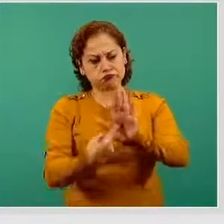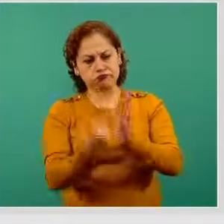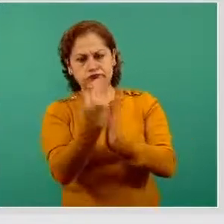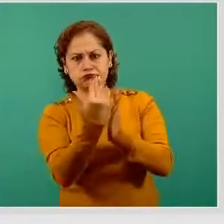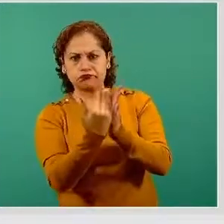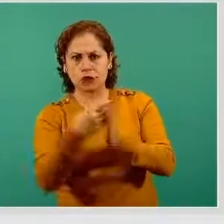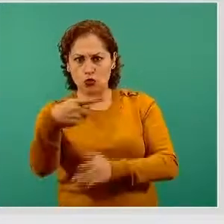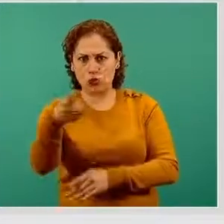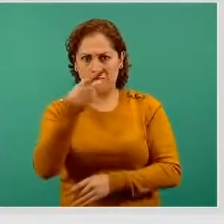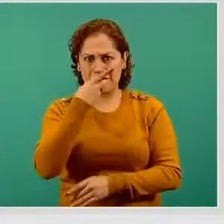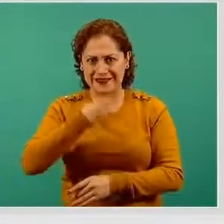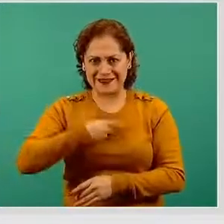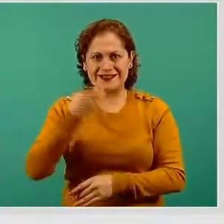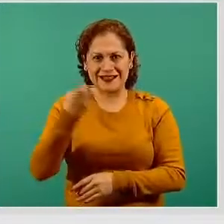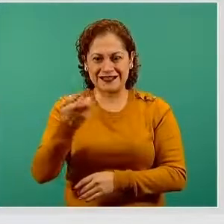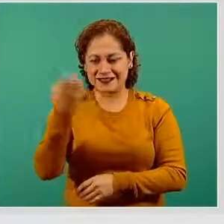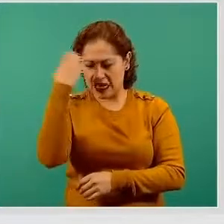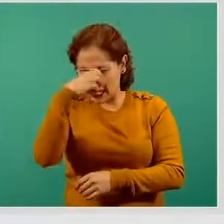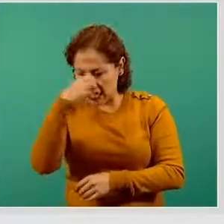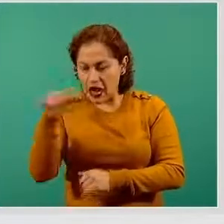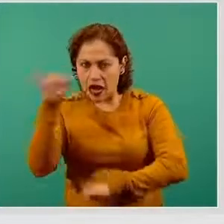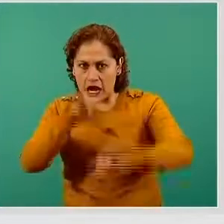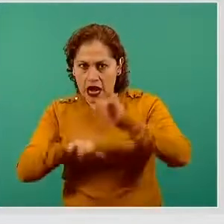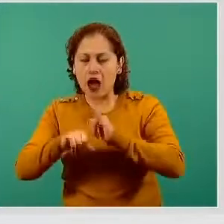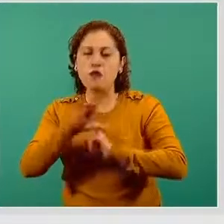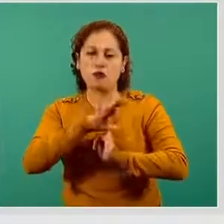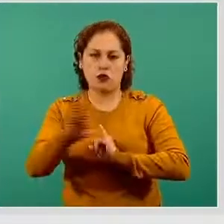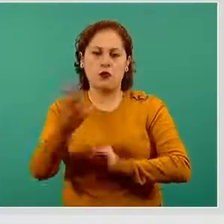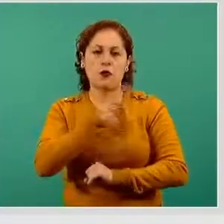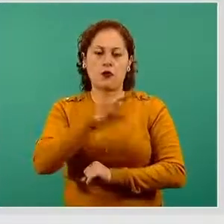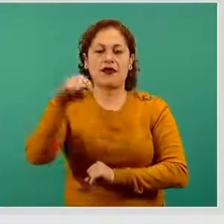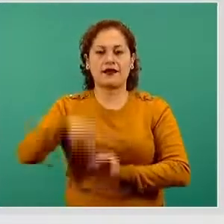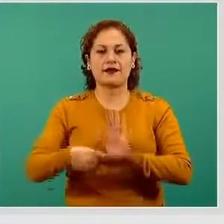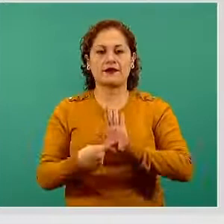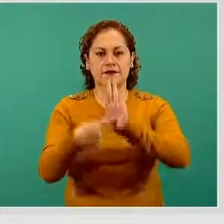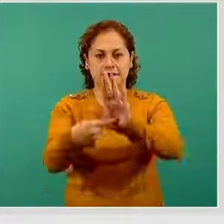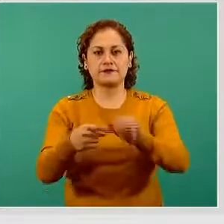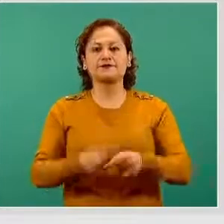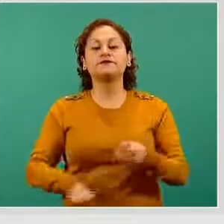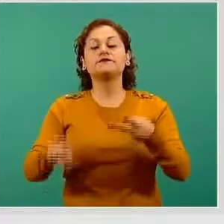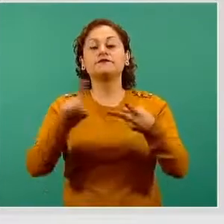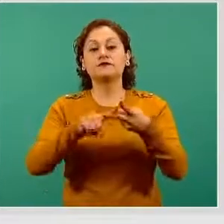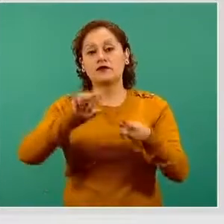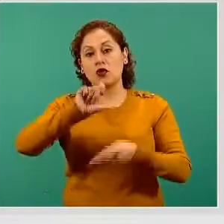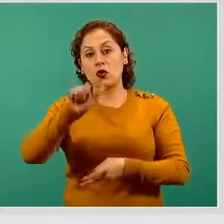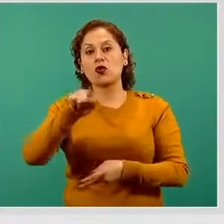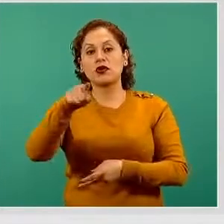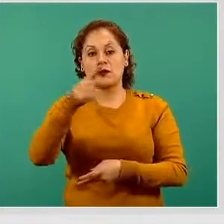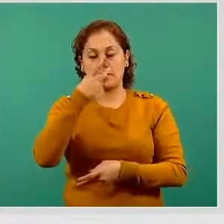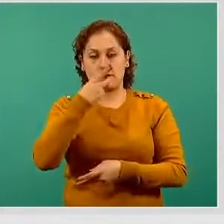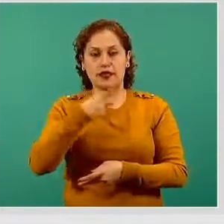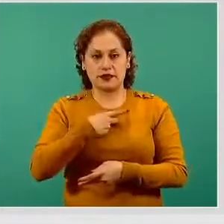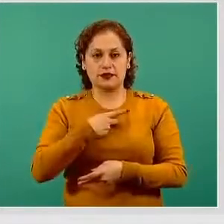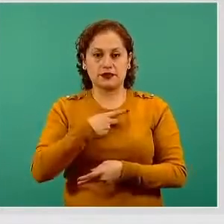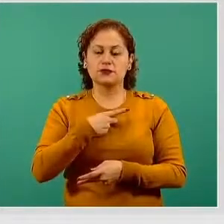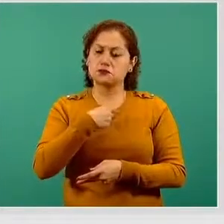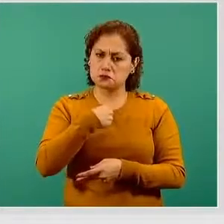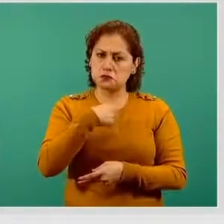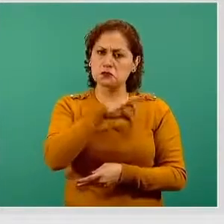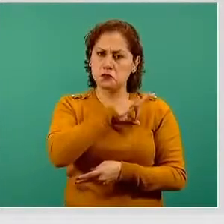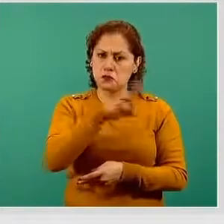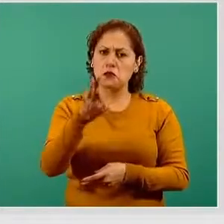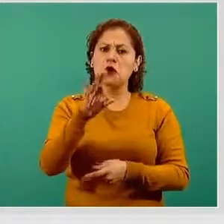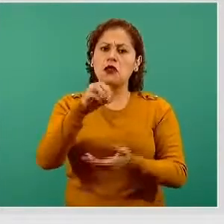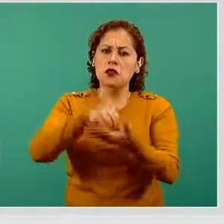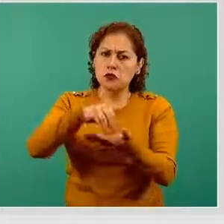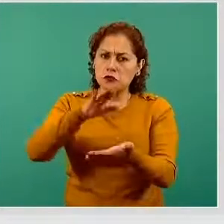de la pregunta 3, con mucho gusto podemos obviamente incorporar esta información a nuestras actualizaciones para que, así como